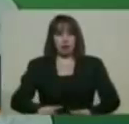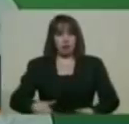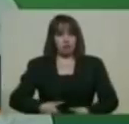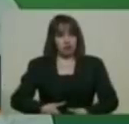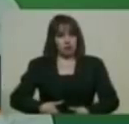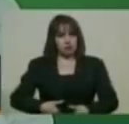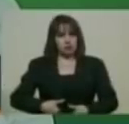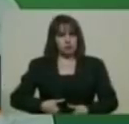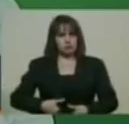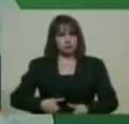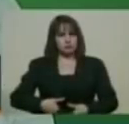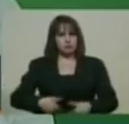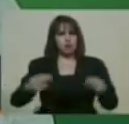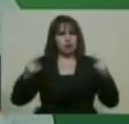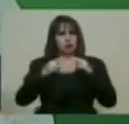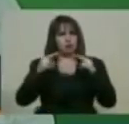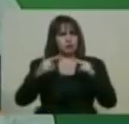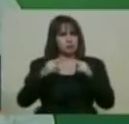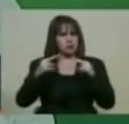el conocimiento,